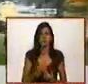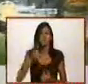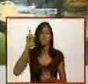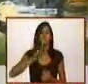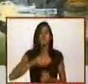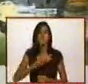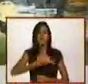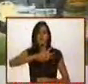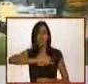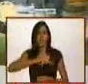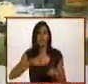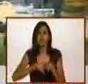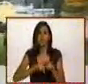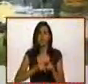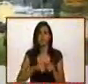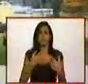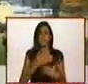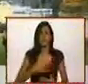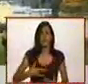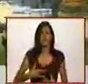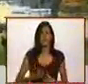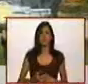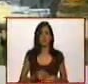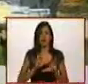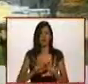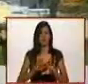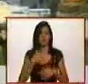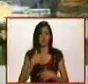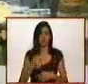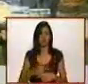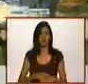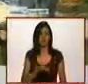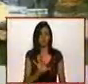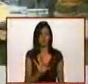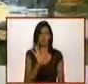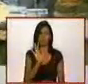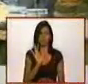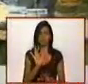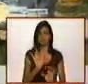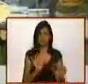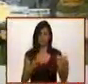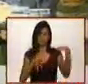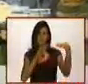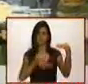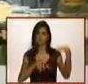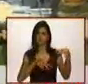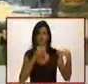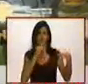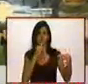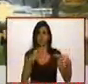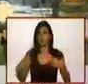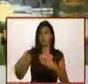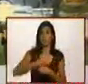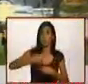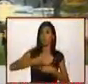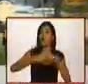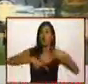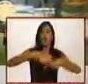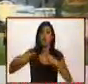totalmente falsa, pero es como para tomarla así, con una pinza. Nos andan apuntando a